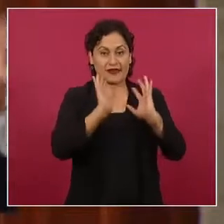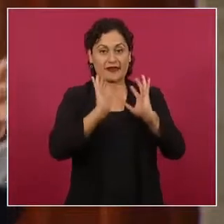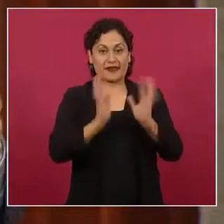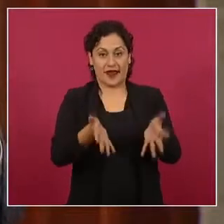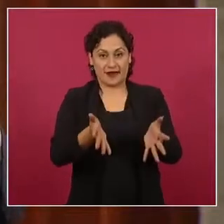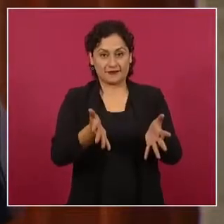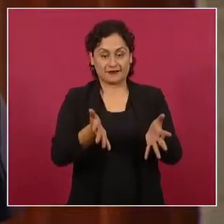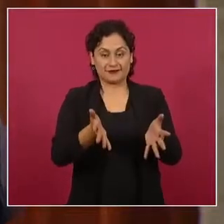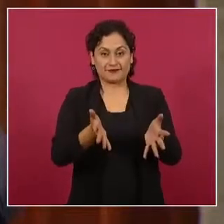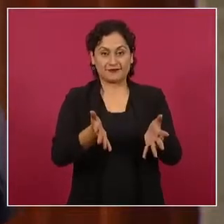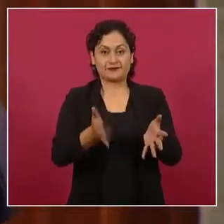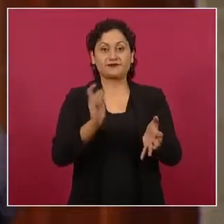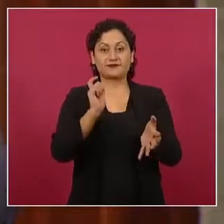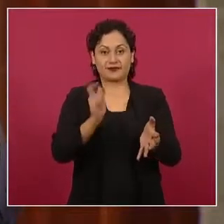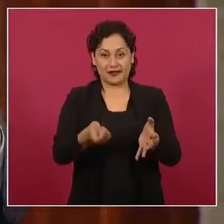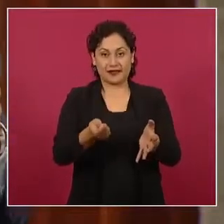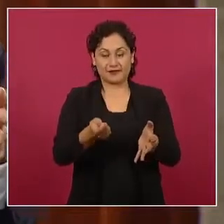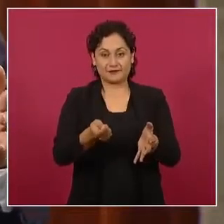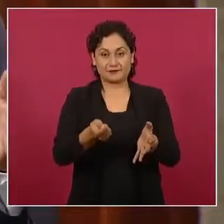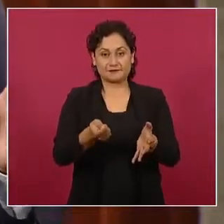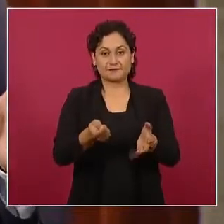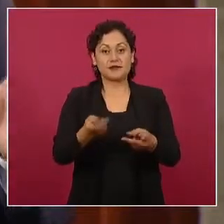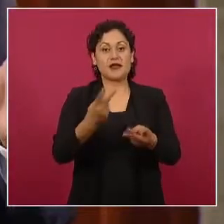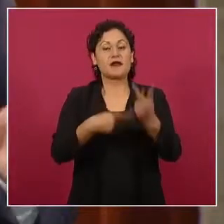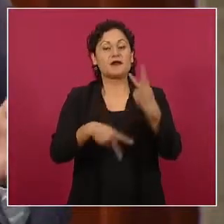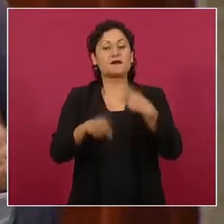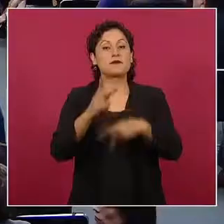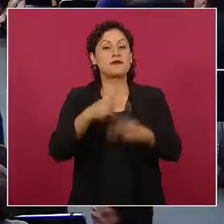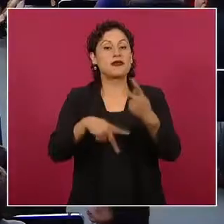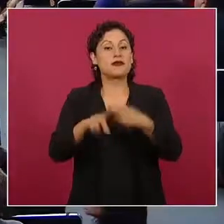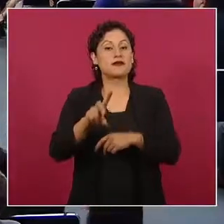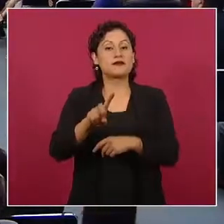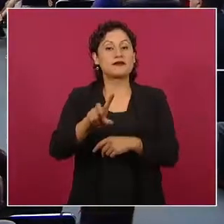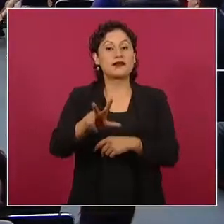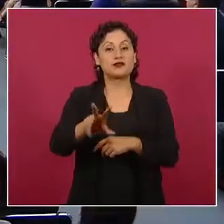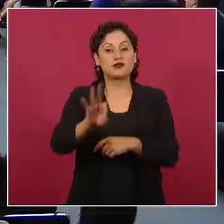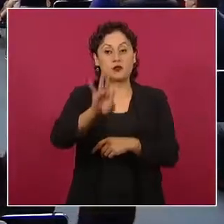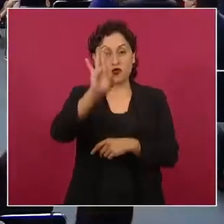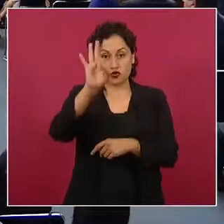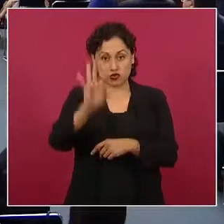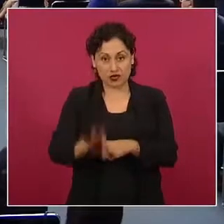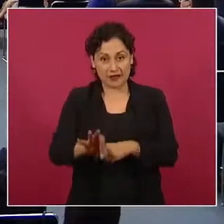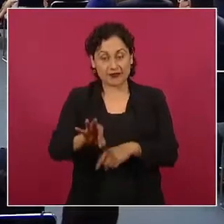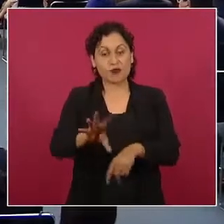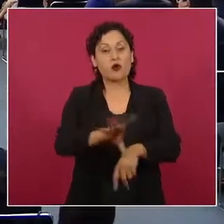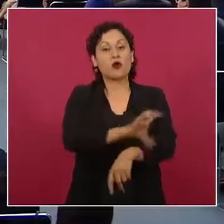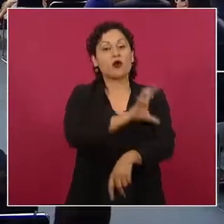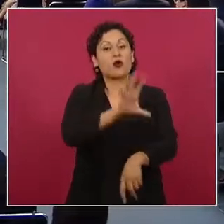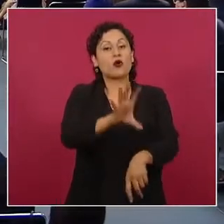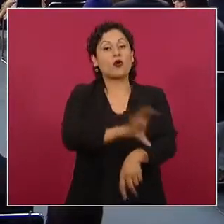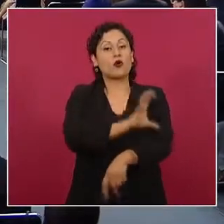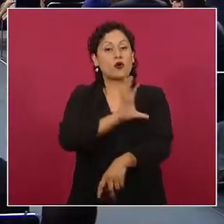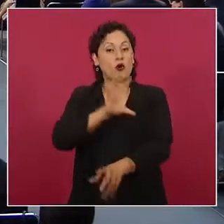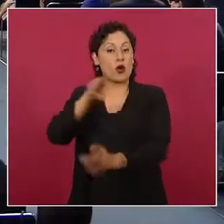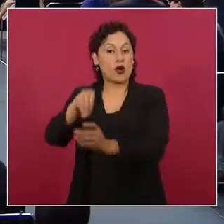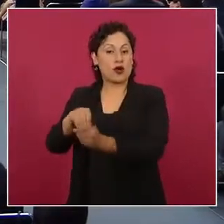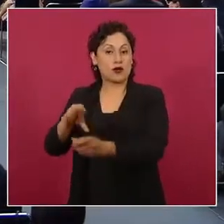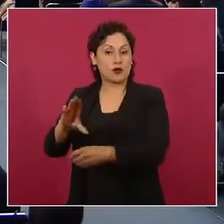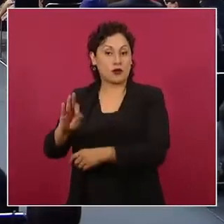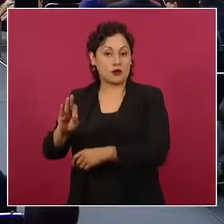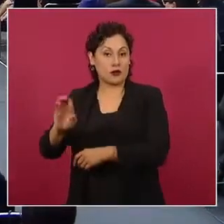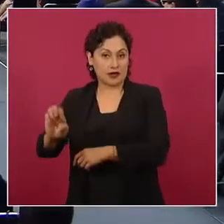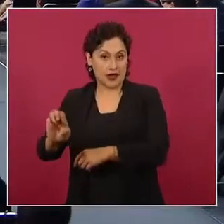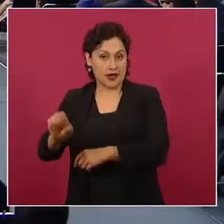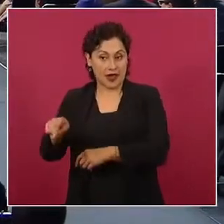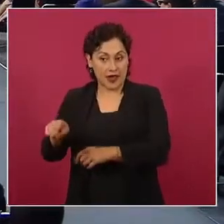de estar generando 38% nada más de la energía eléctrica, la Comisión Federal de Electricidad ya puede